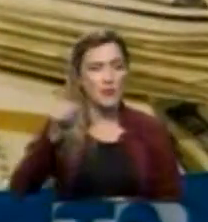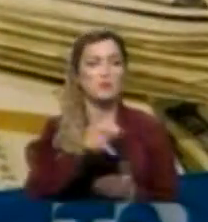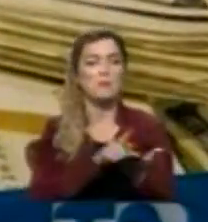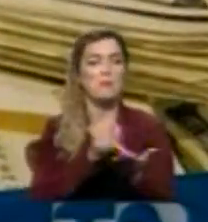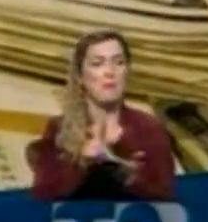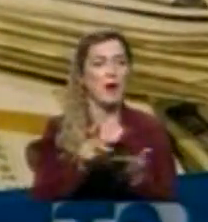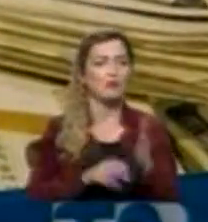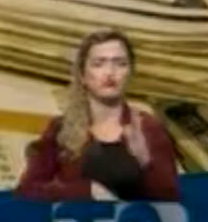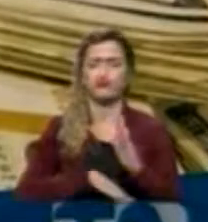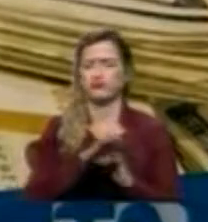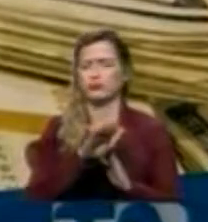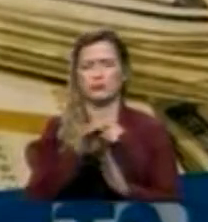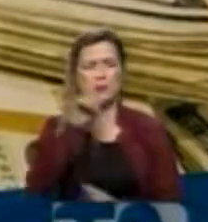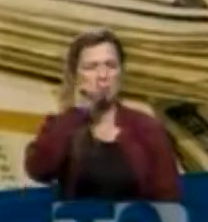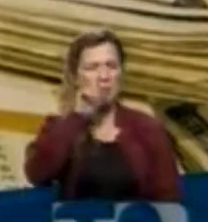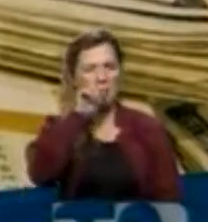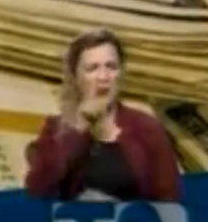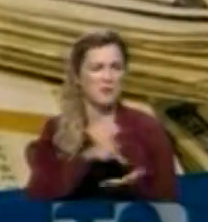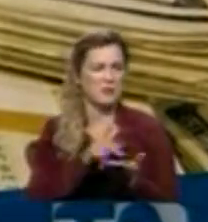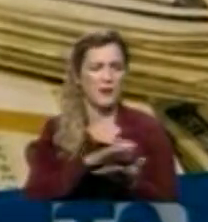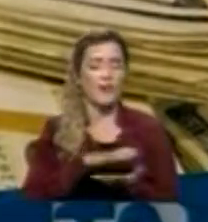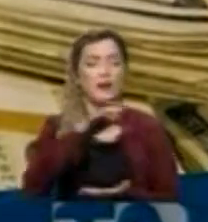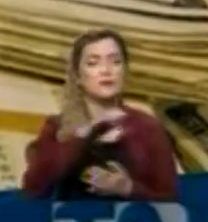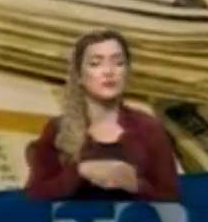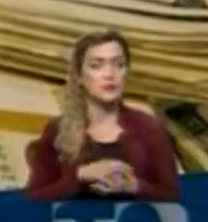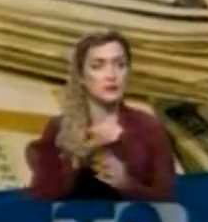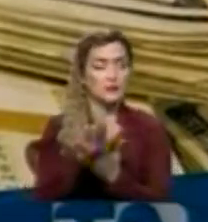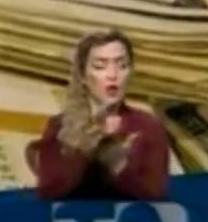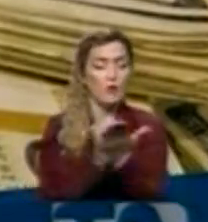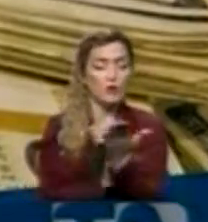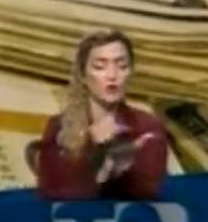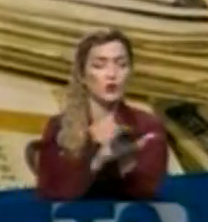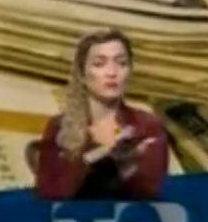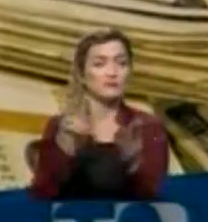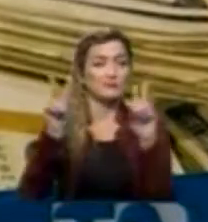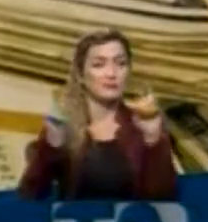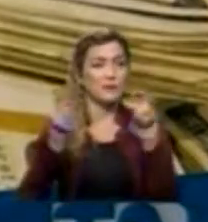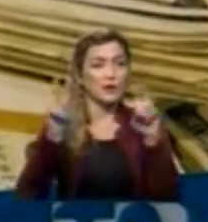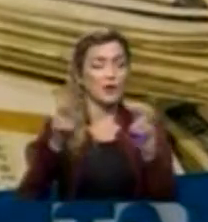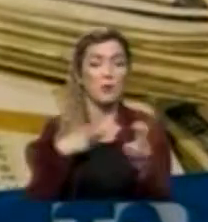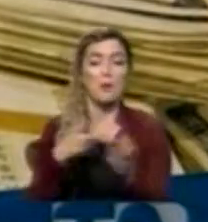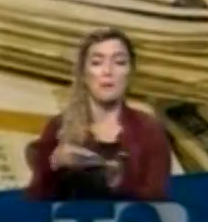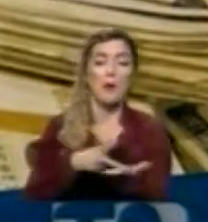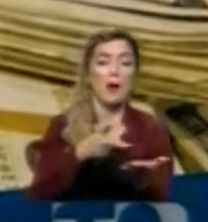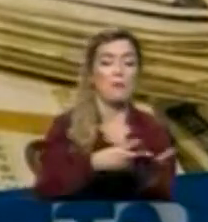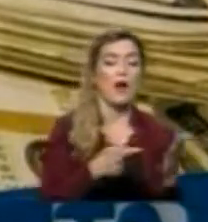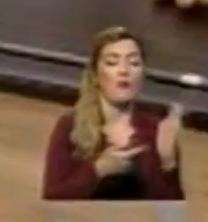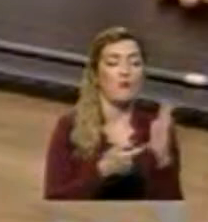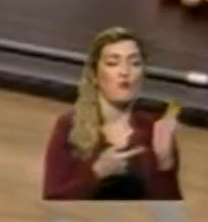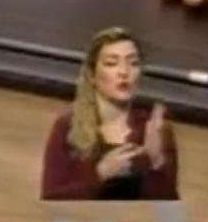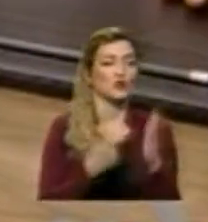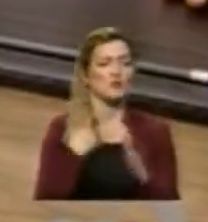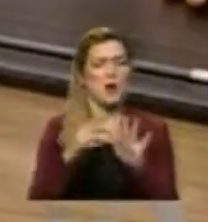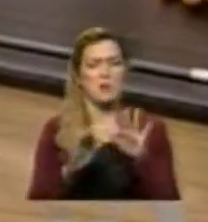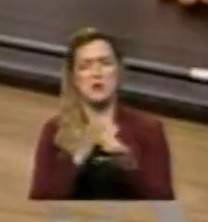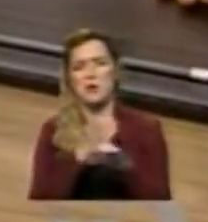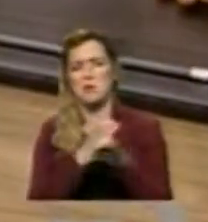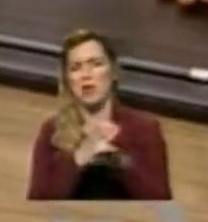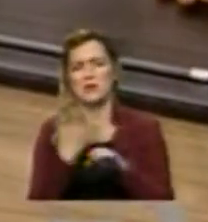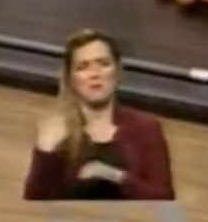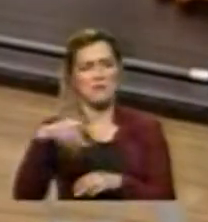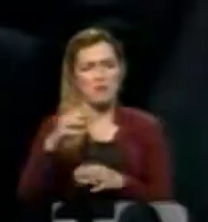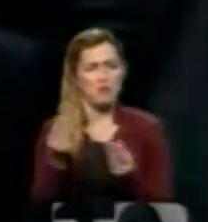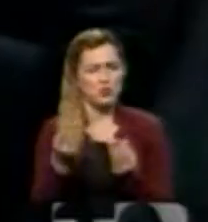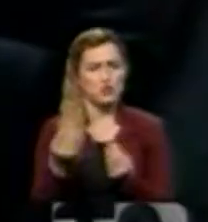por 15.223 millones de dólares y apenas ha logrado recaudar el 60%. Márquez se refiere también